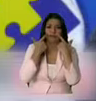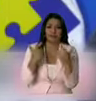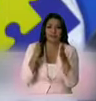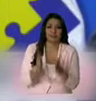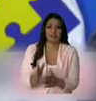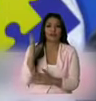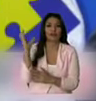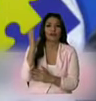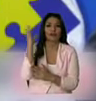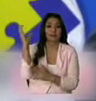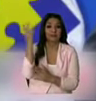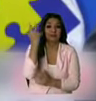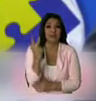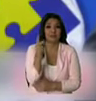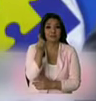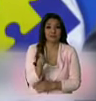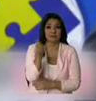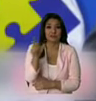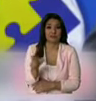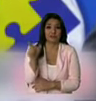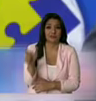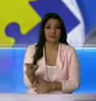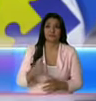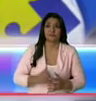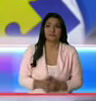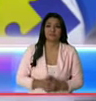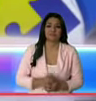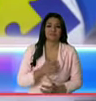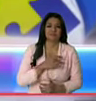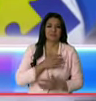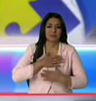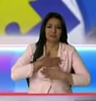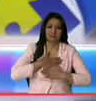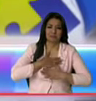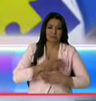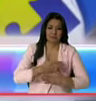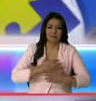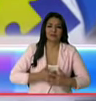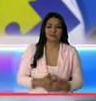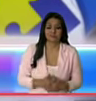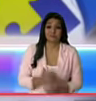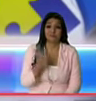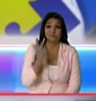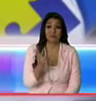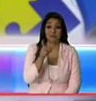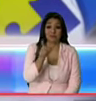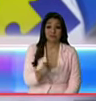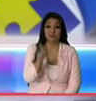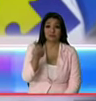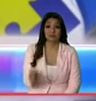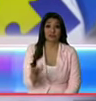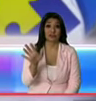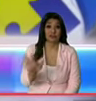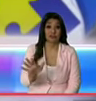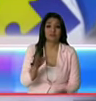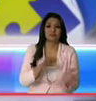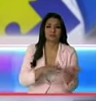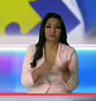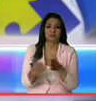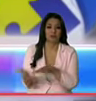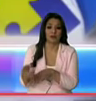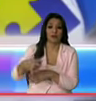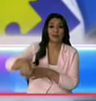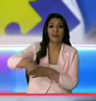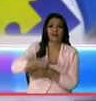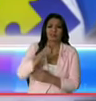Colombia. Registramos con profundo dolor el asesinato a leve de tres funcionarios del